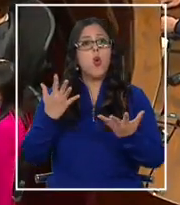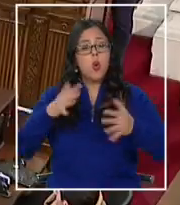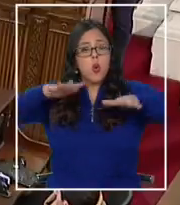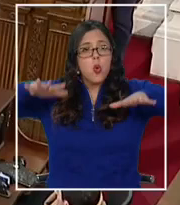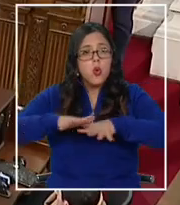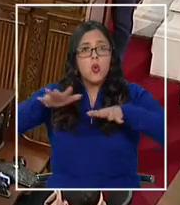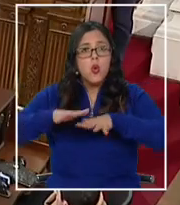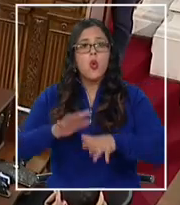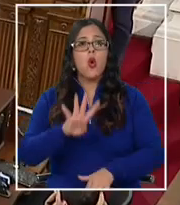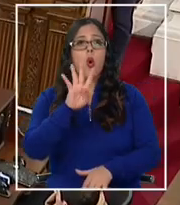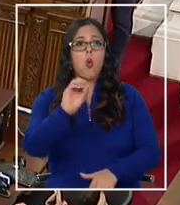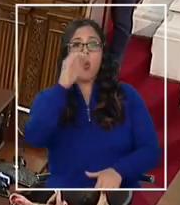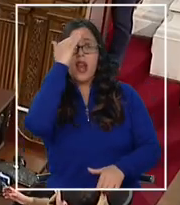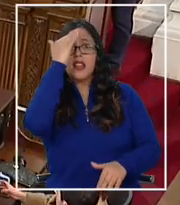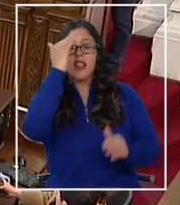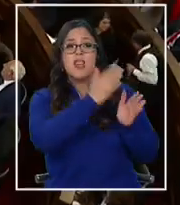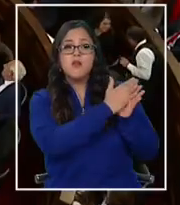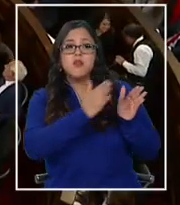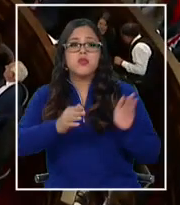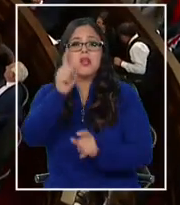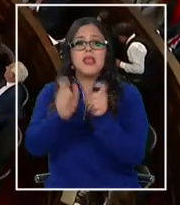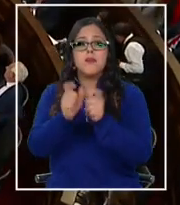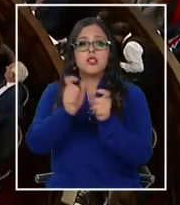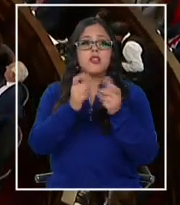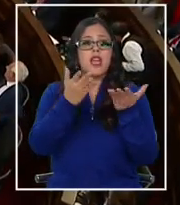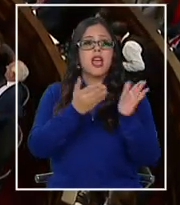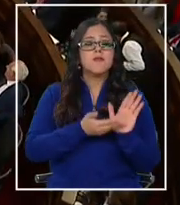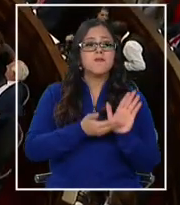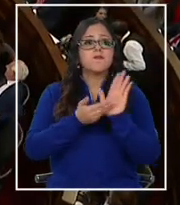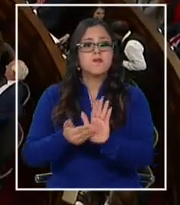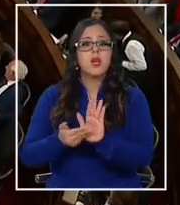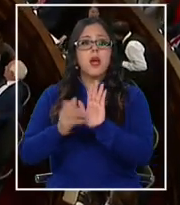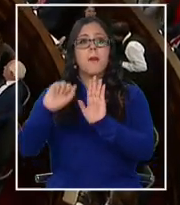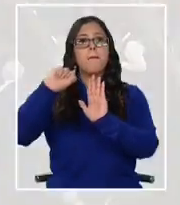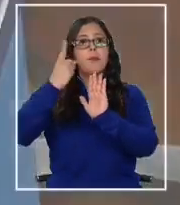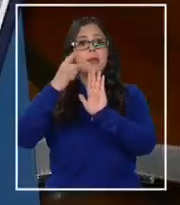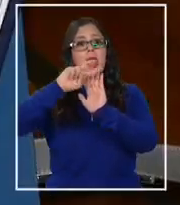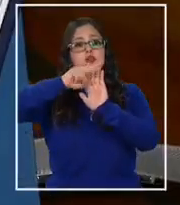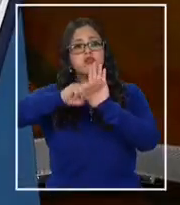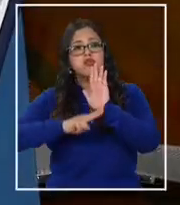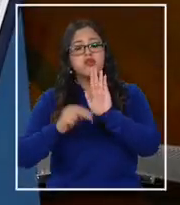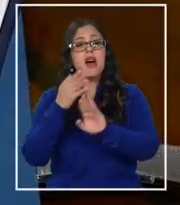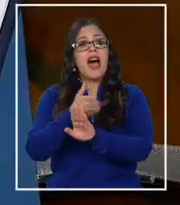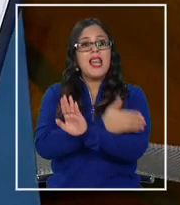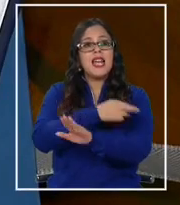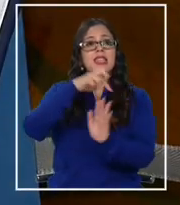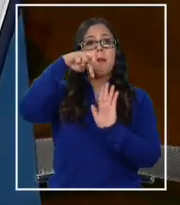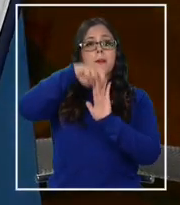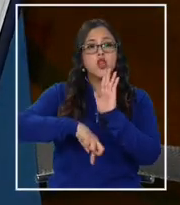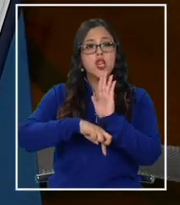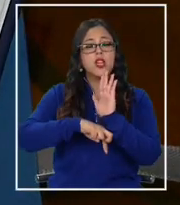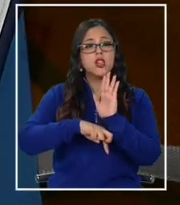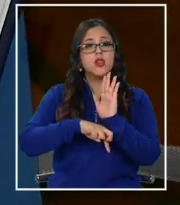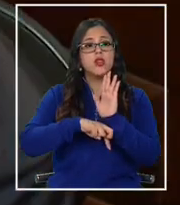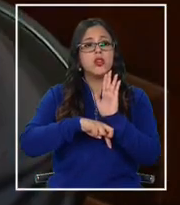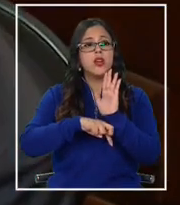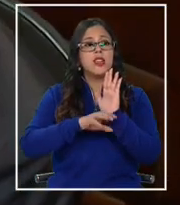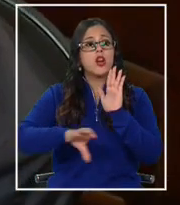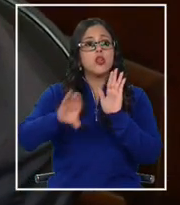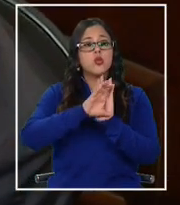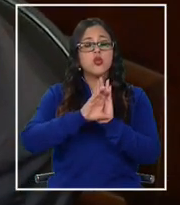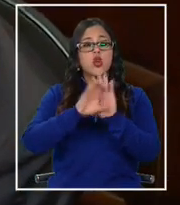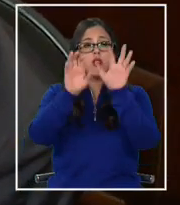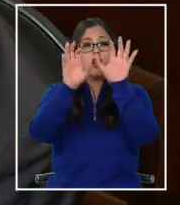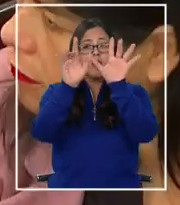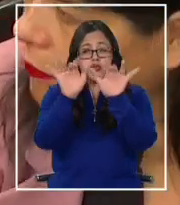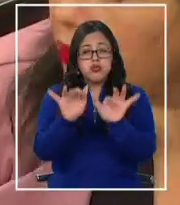los próximos 40 días, los consejeros presentarán las primeras modificaciones al anteproyecto redactado por la comisión experta. Y a ello